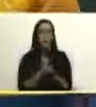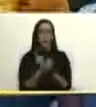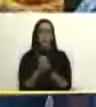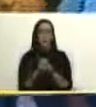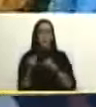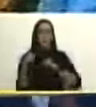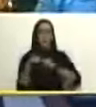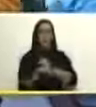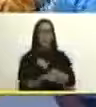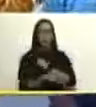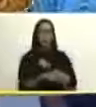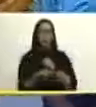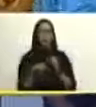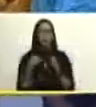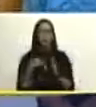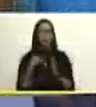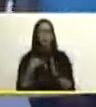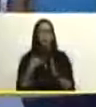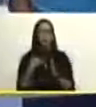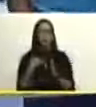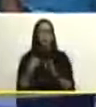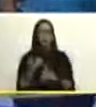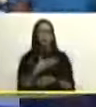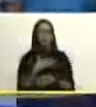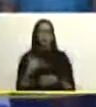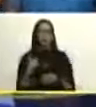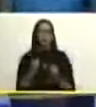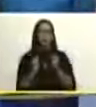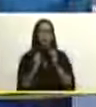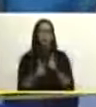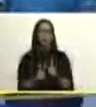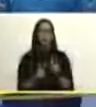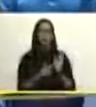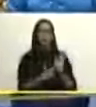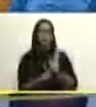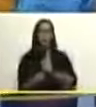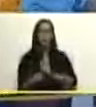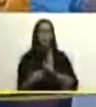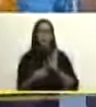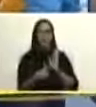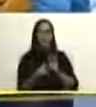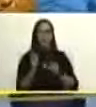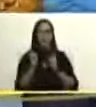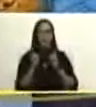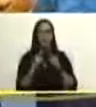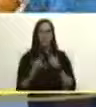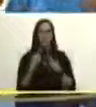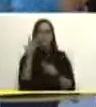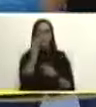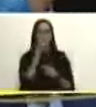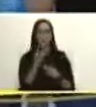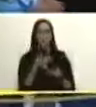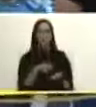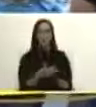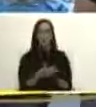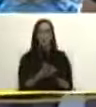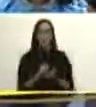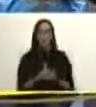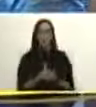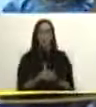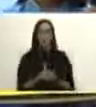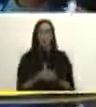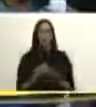en esta institución. Quiero comenzar por mostrarles algunas de las cosas hermosas que sucedieron, además